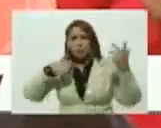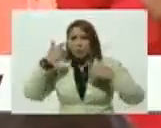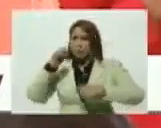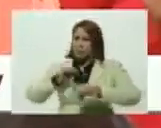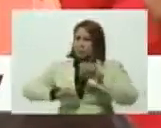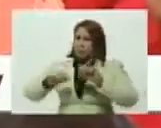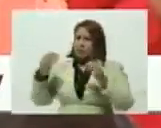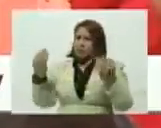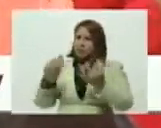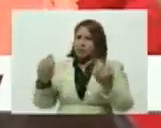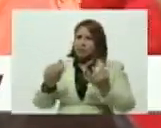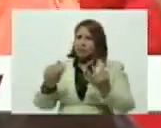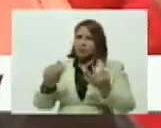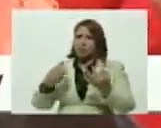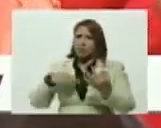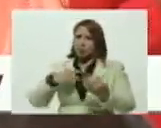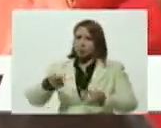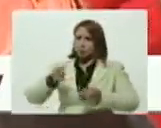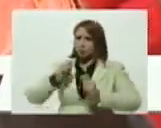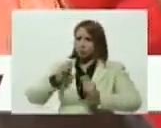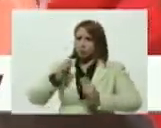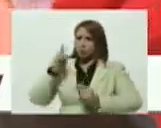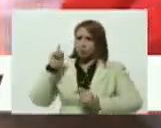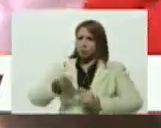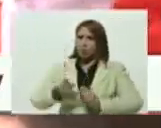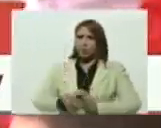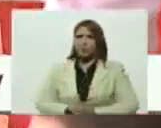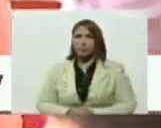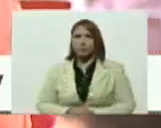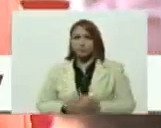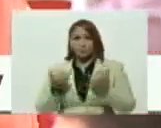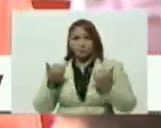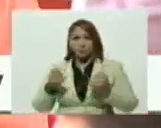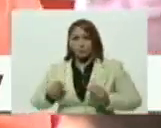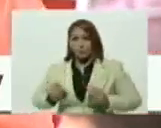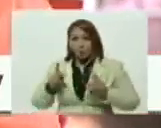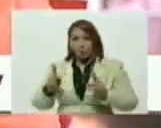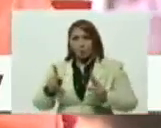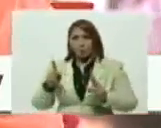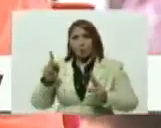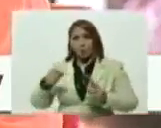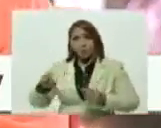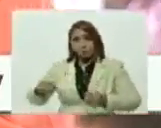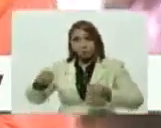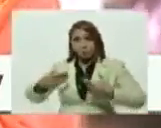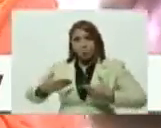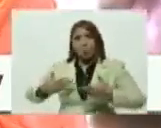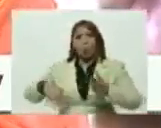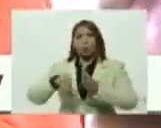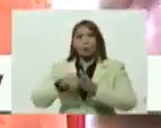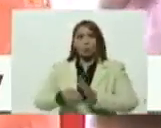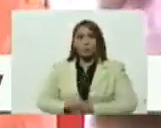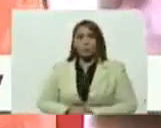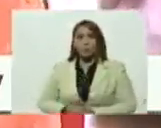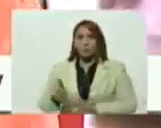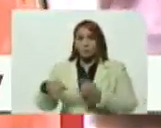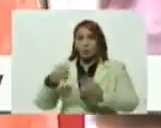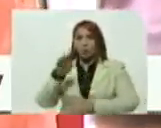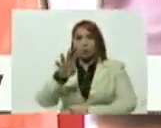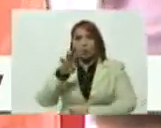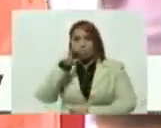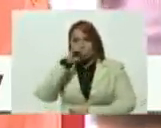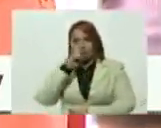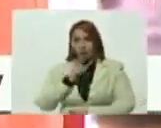defendiendo siempre lo que nos corresponde defender. Y que en esta oportunidad que se nos ha dado nuevamente, después de 4 años